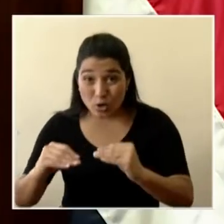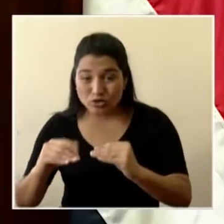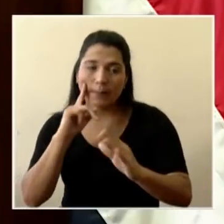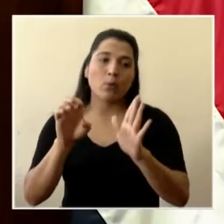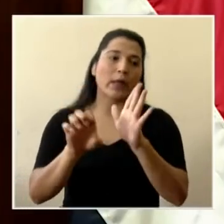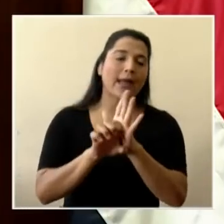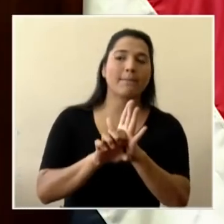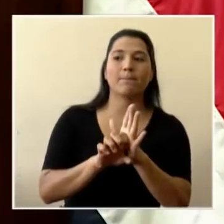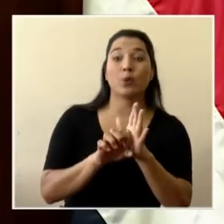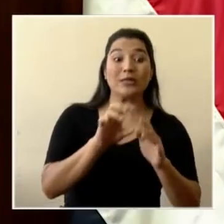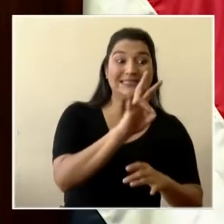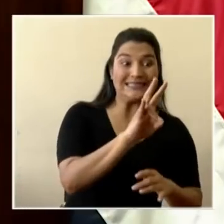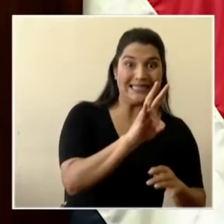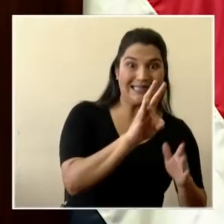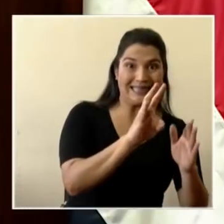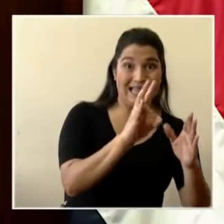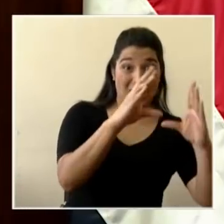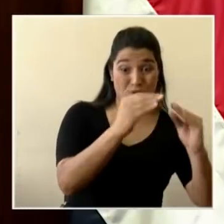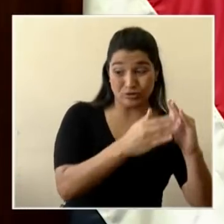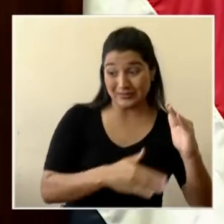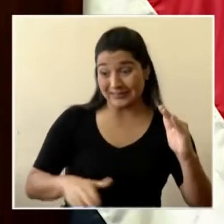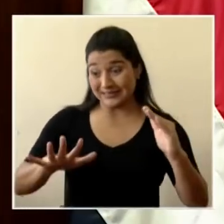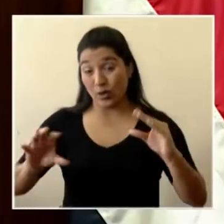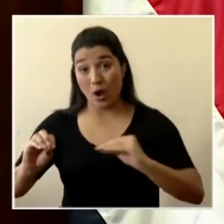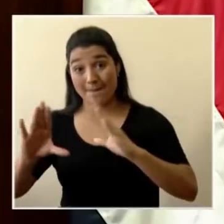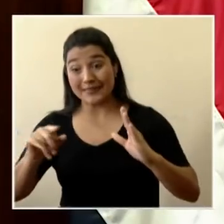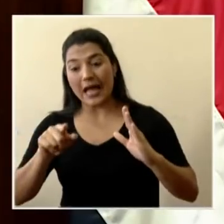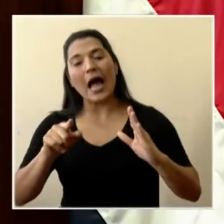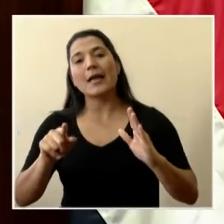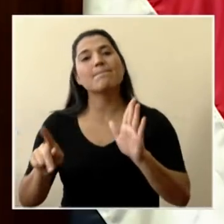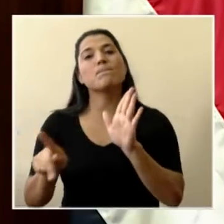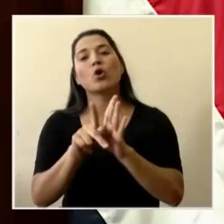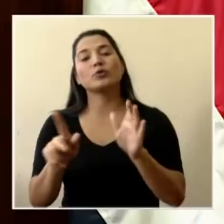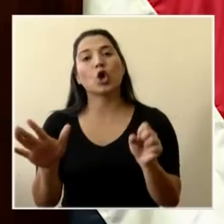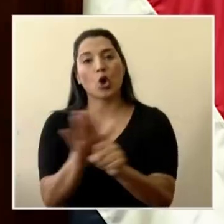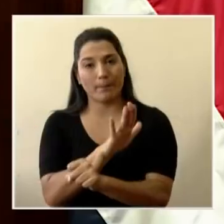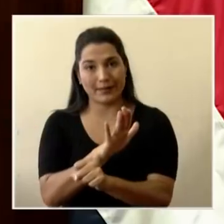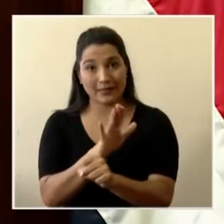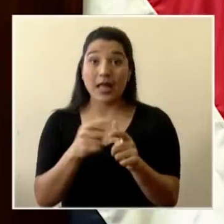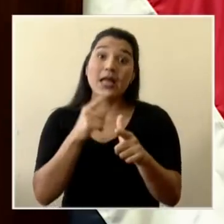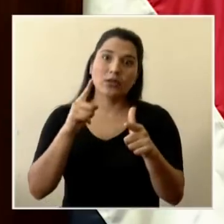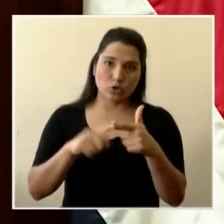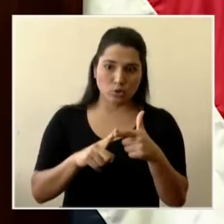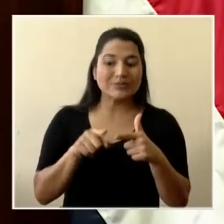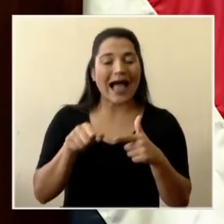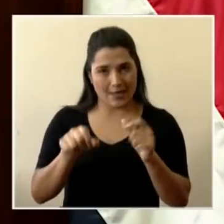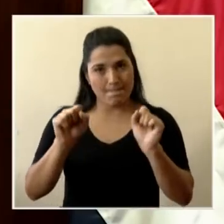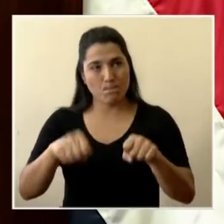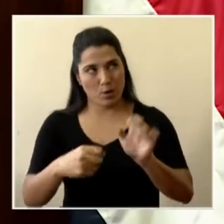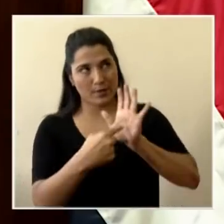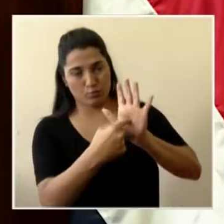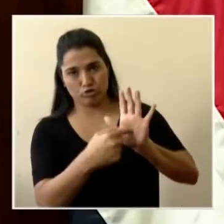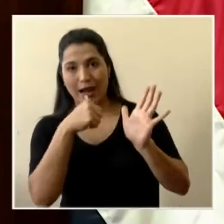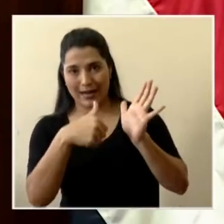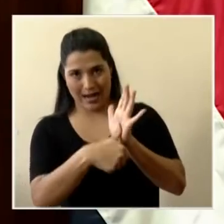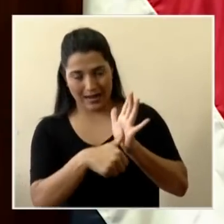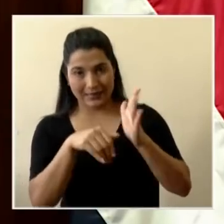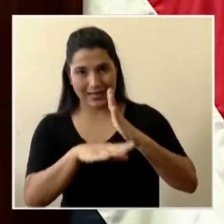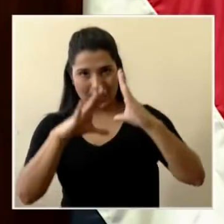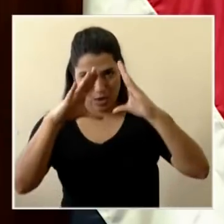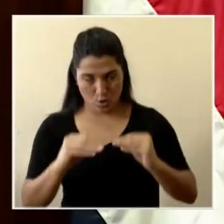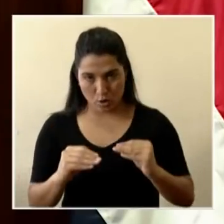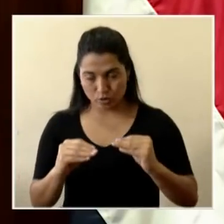de la noche, entran o salen a las 10 de la noche, y ahí hay restricción total, entonces allí sirve el documento. Porque si no, y para todas las